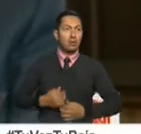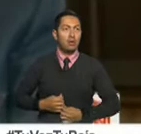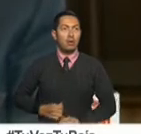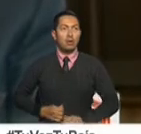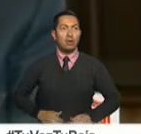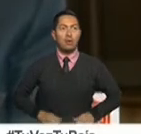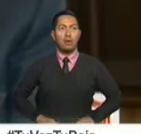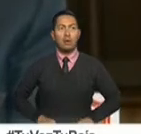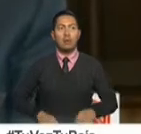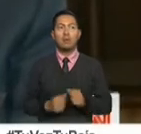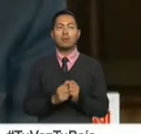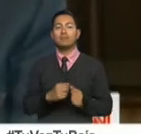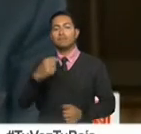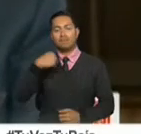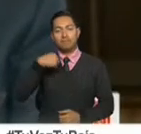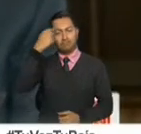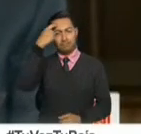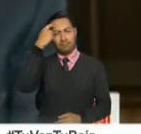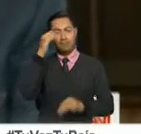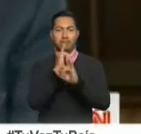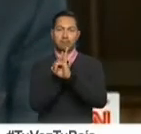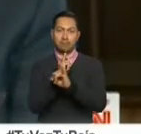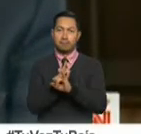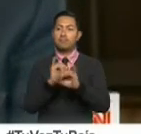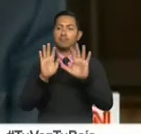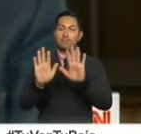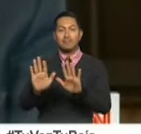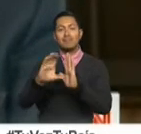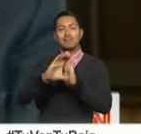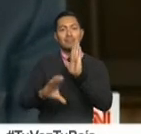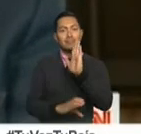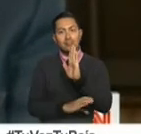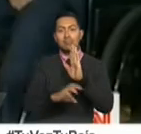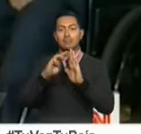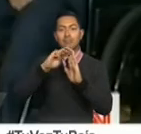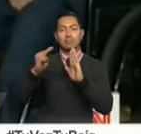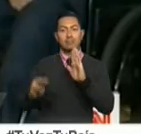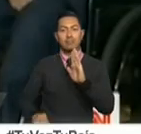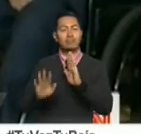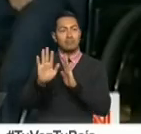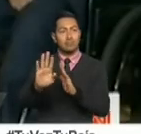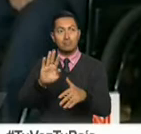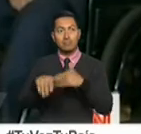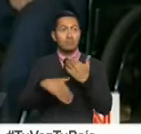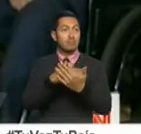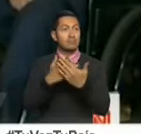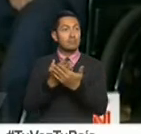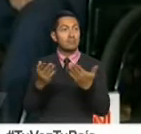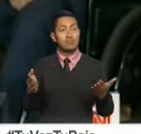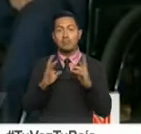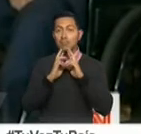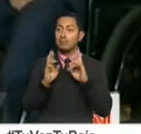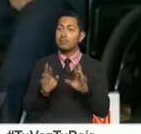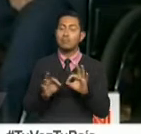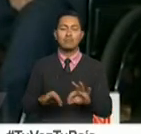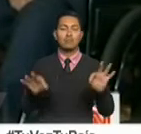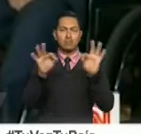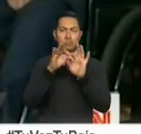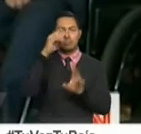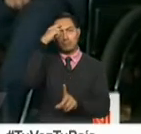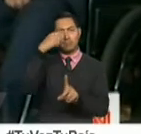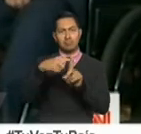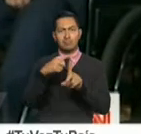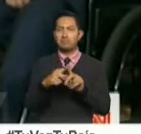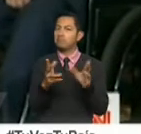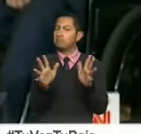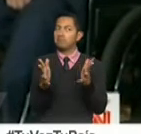que esa institucionalidad que creaba la Constitución de Montecristi no ha dado los resultados que nosotros creíamos.